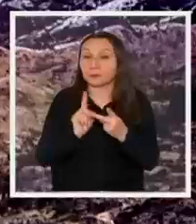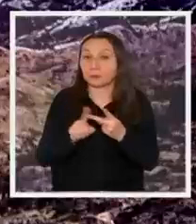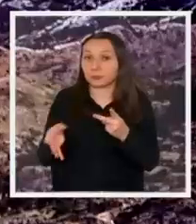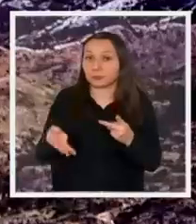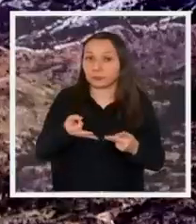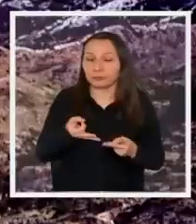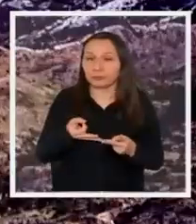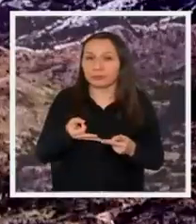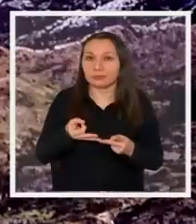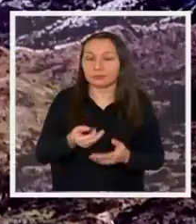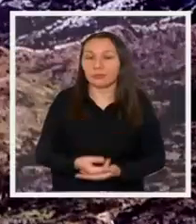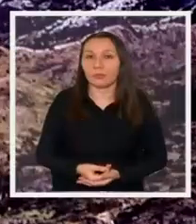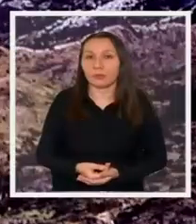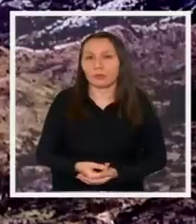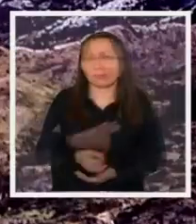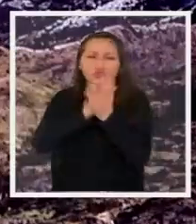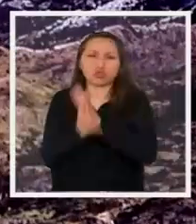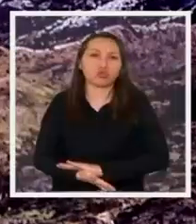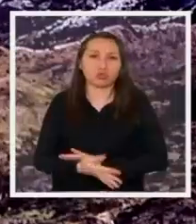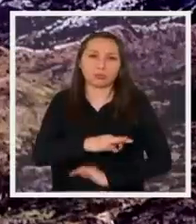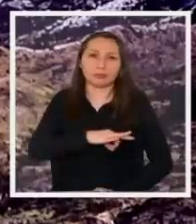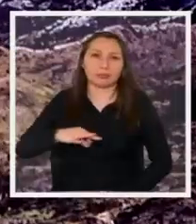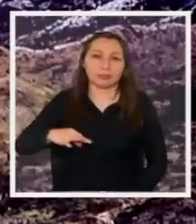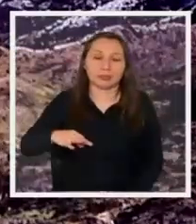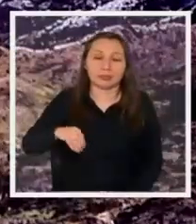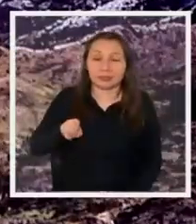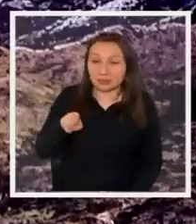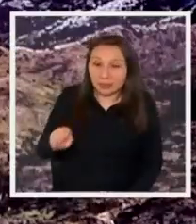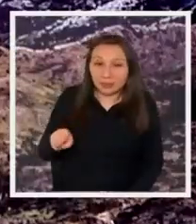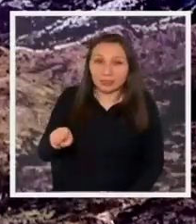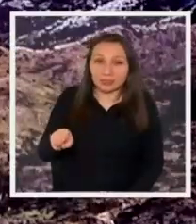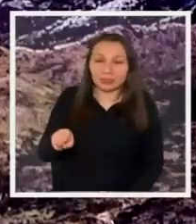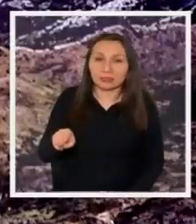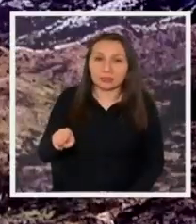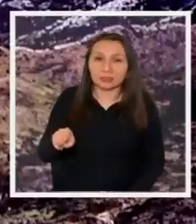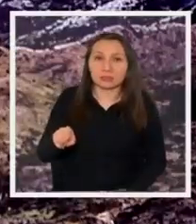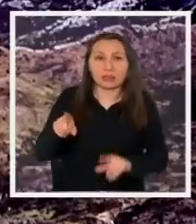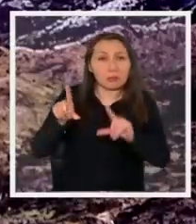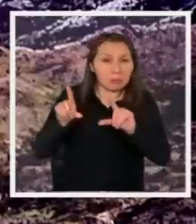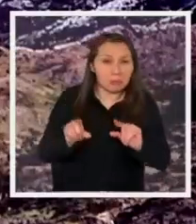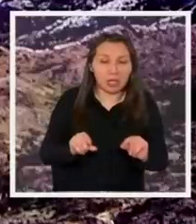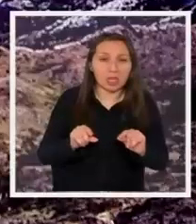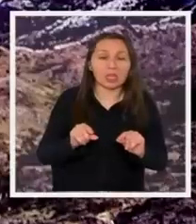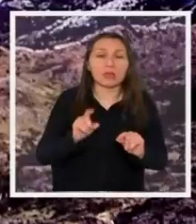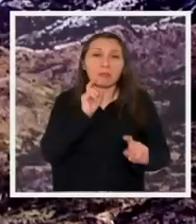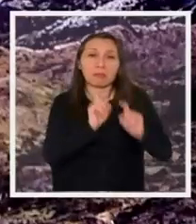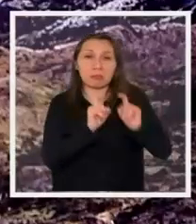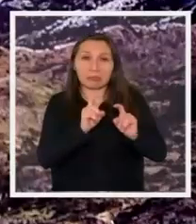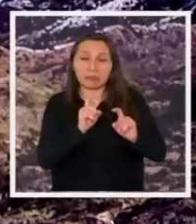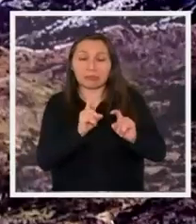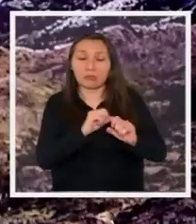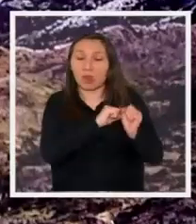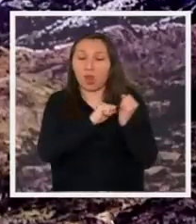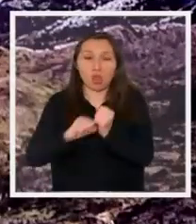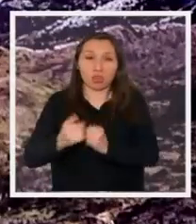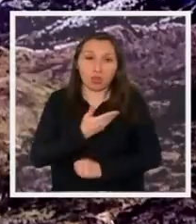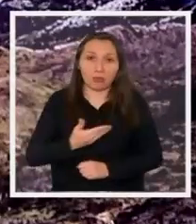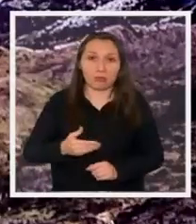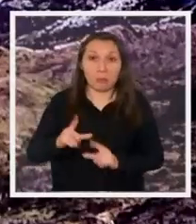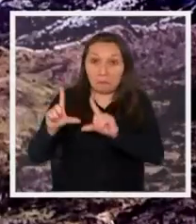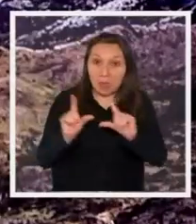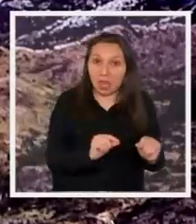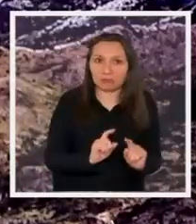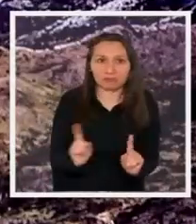Bachelet. Ridículo. ¿Eso disminuyó la beligerancia de las críticas y el ataque a la oposición?